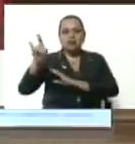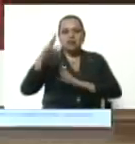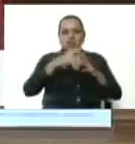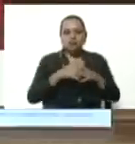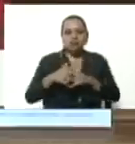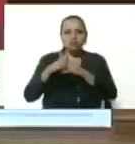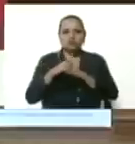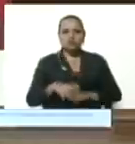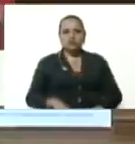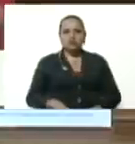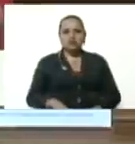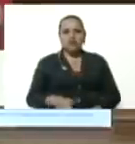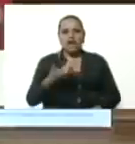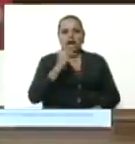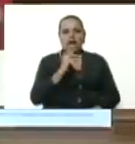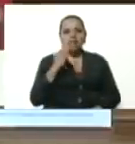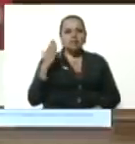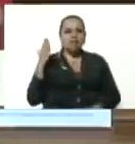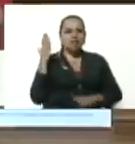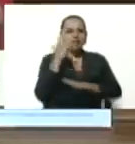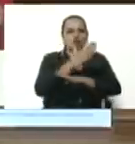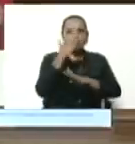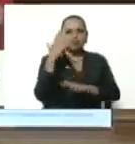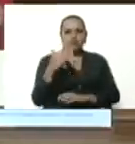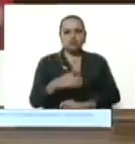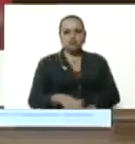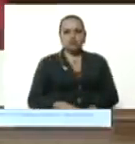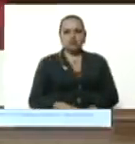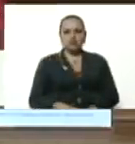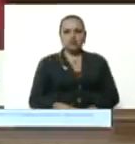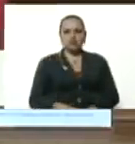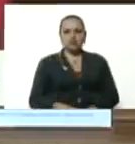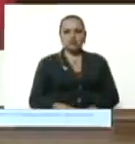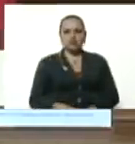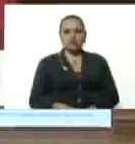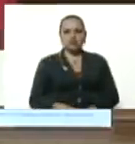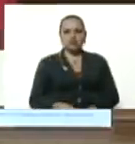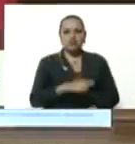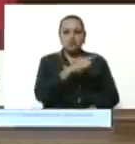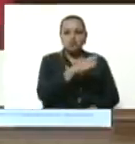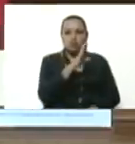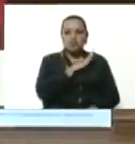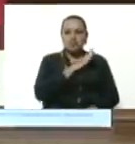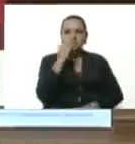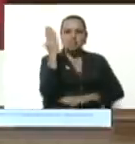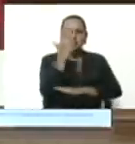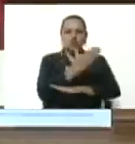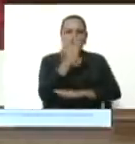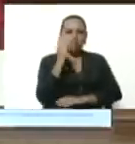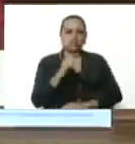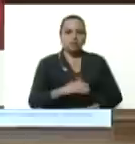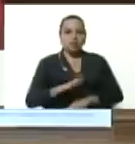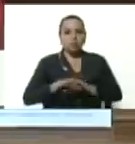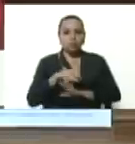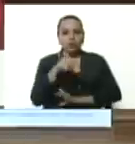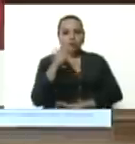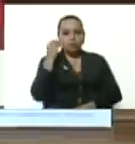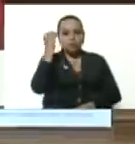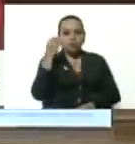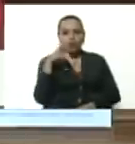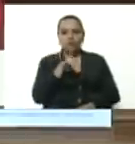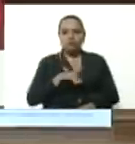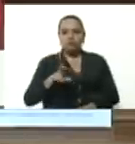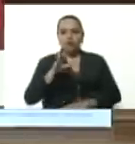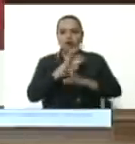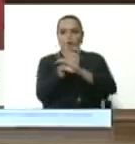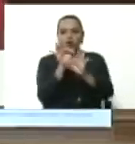Te vamos a levantar las sanciones. ¿Eh? Te vamos a levantar las sanciones. Porque ellos, en verdad, ellos lo utilizan como